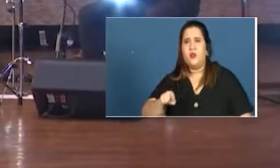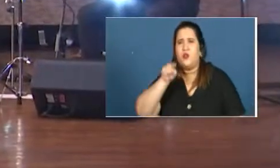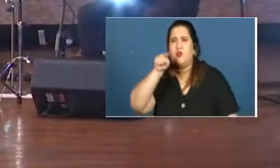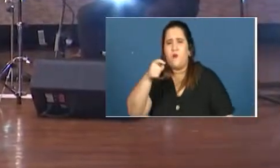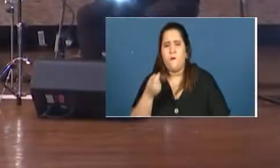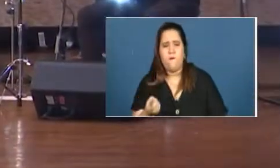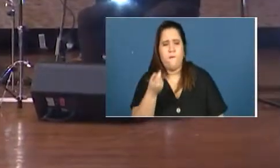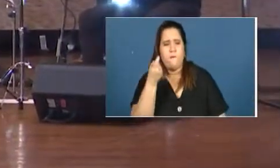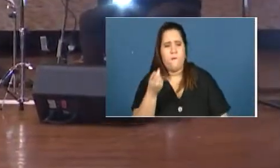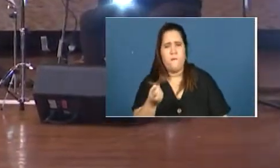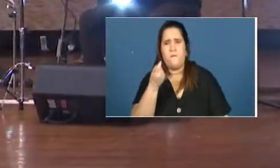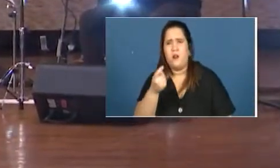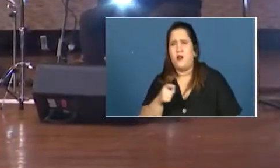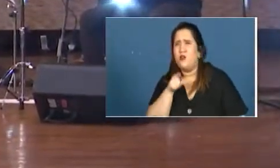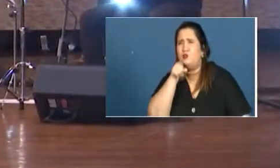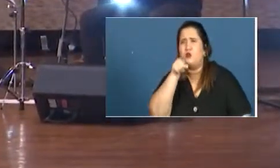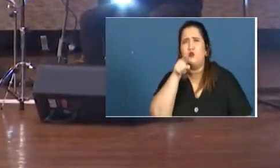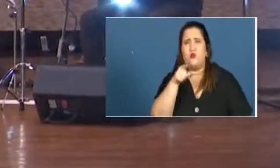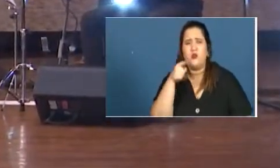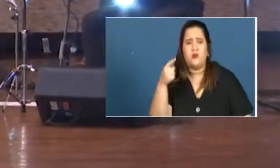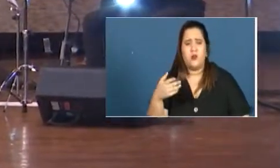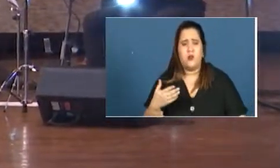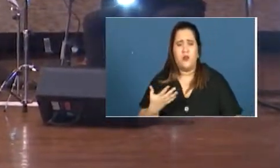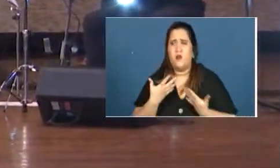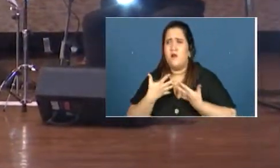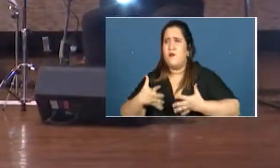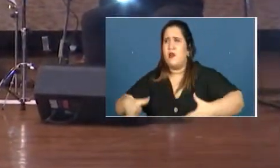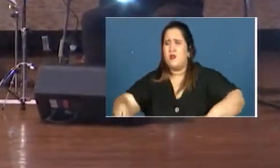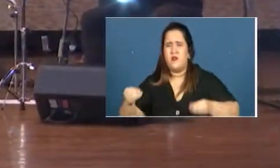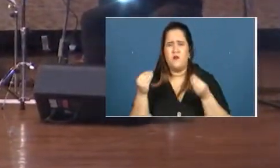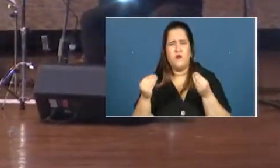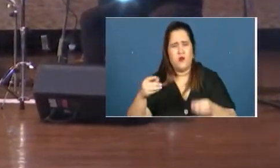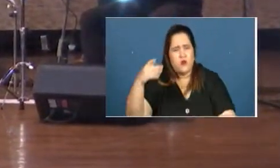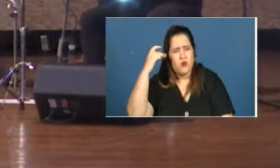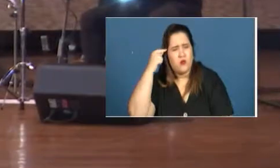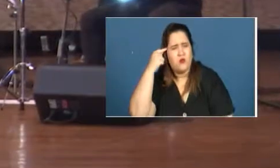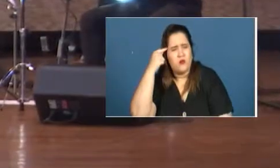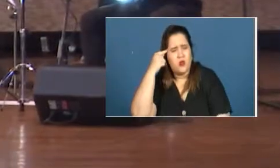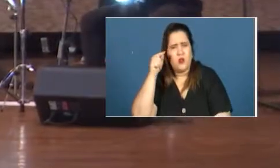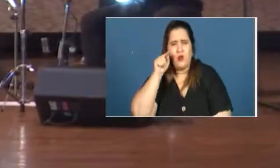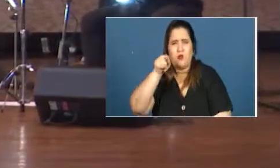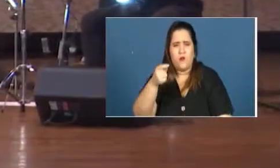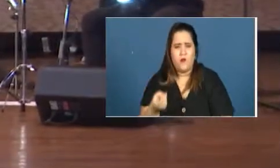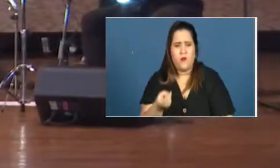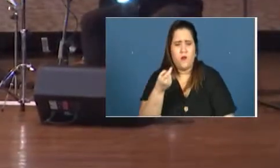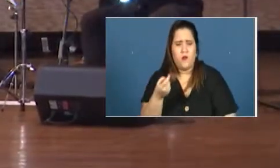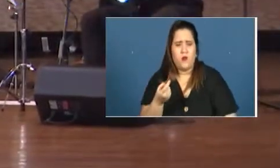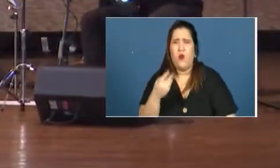más lo pienso, si me falta.